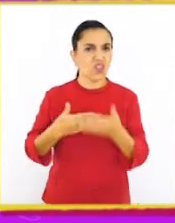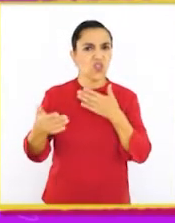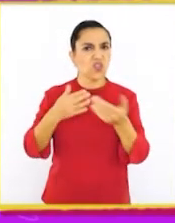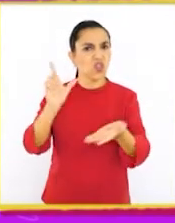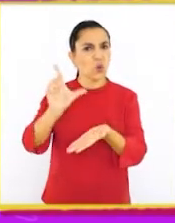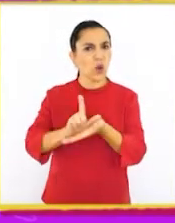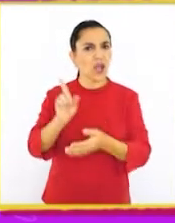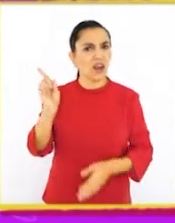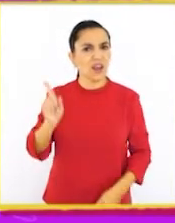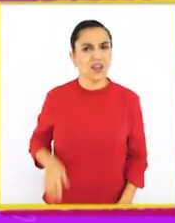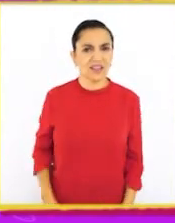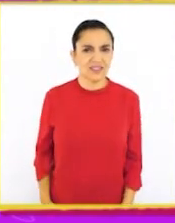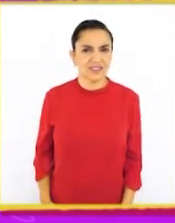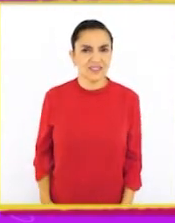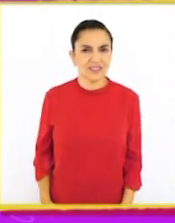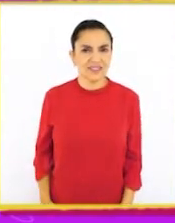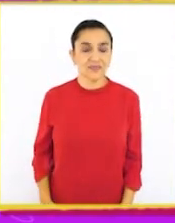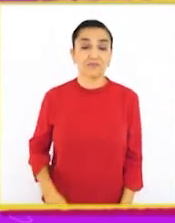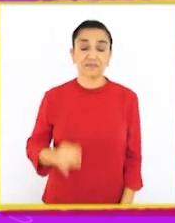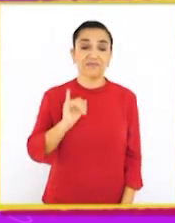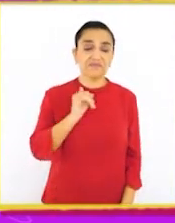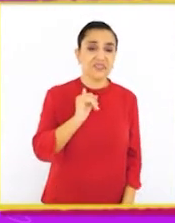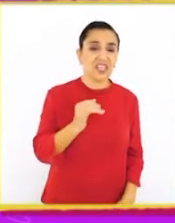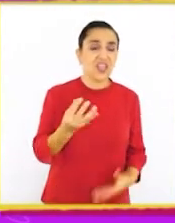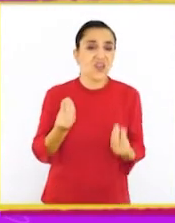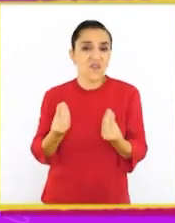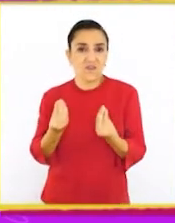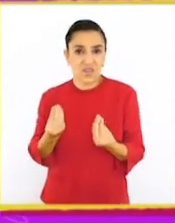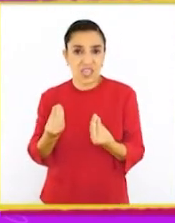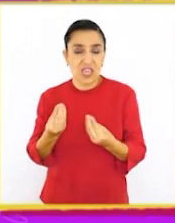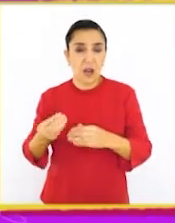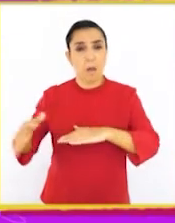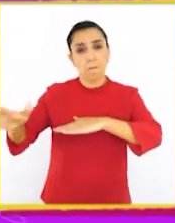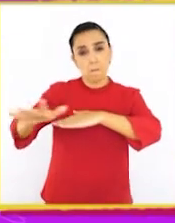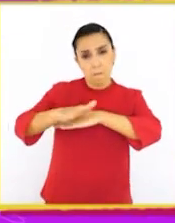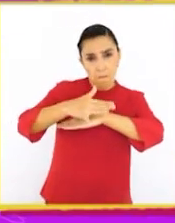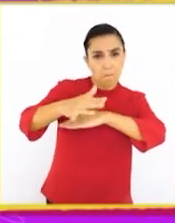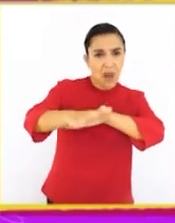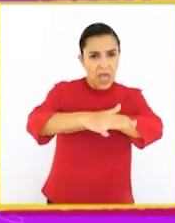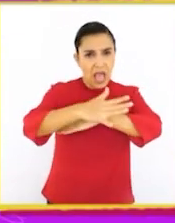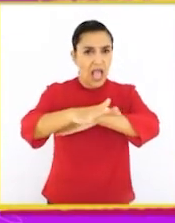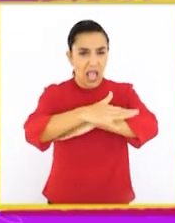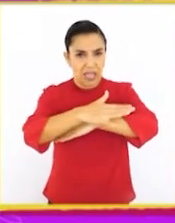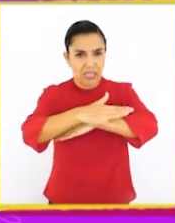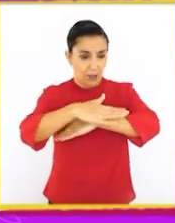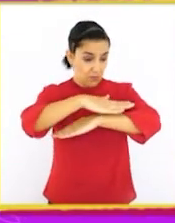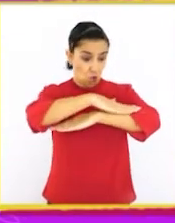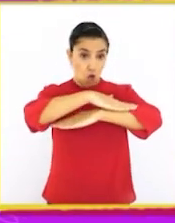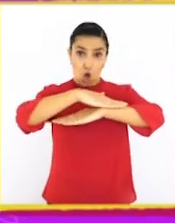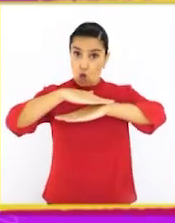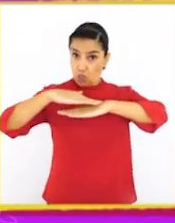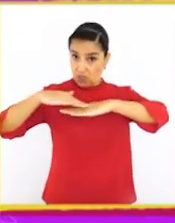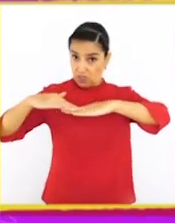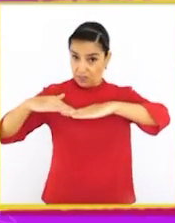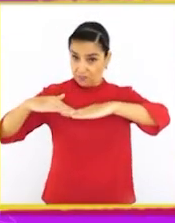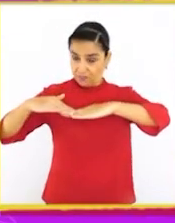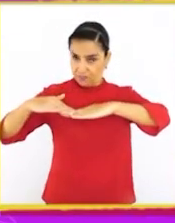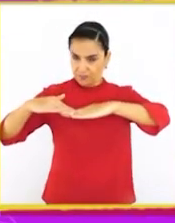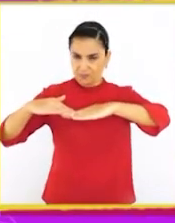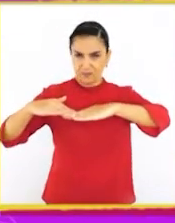¿Dónde creen que queda esto? Sí, muy bien, en la playa, más conocida como la